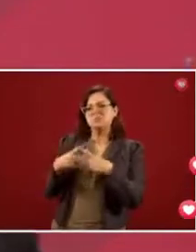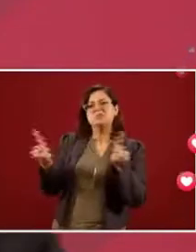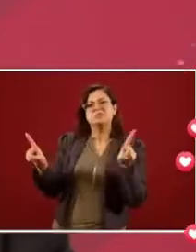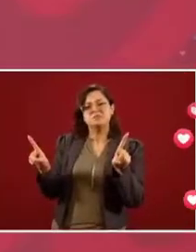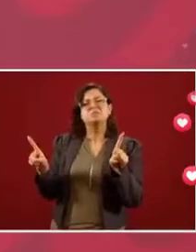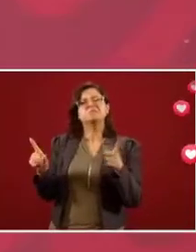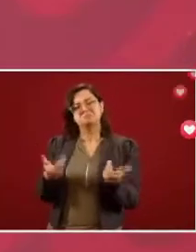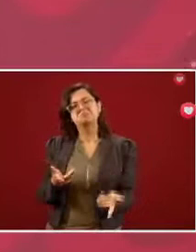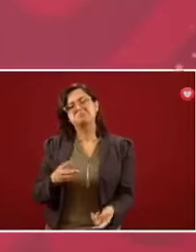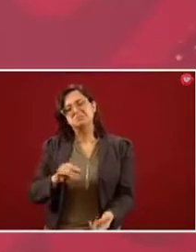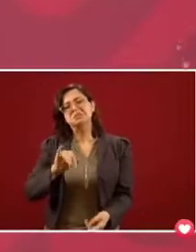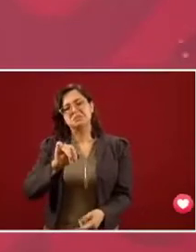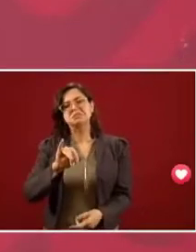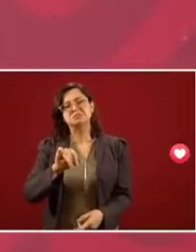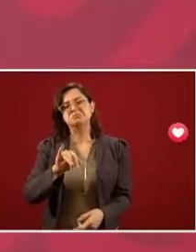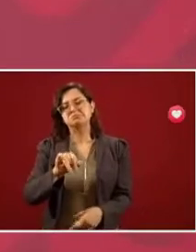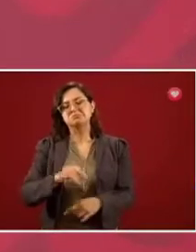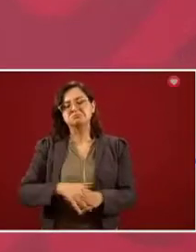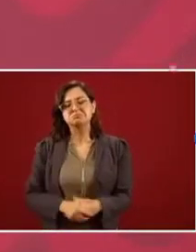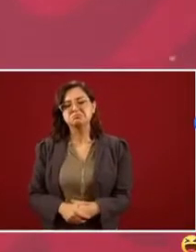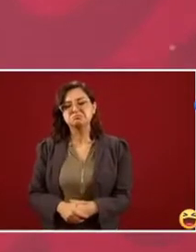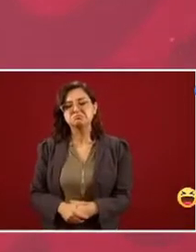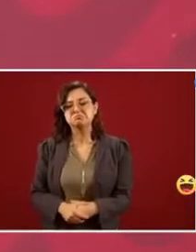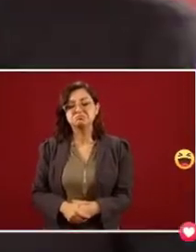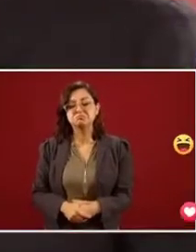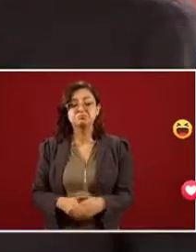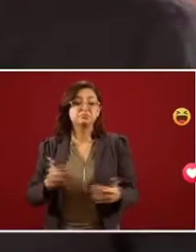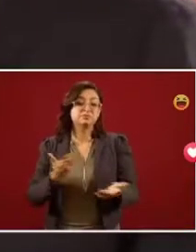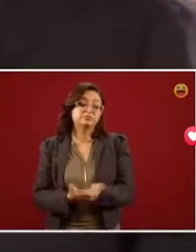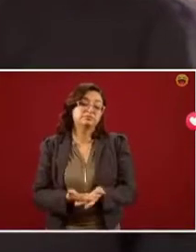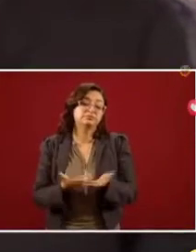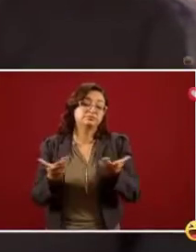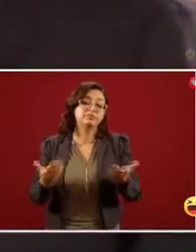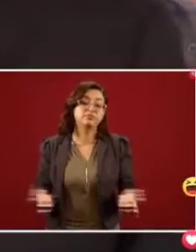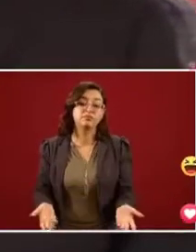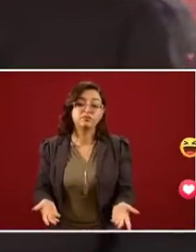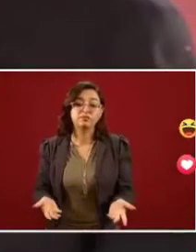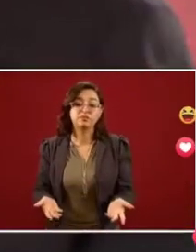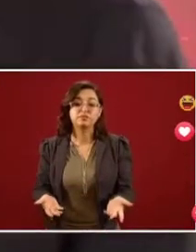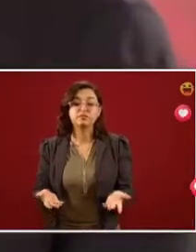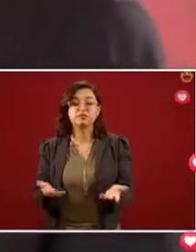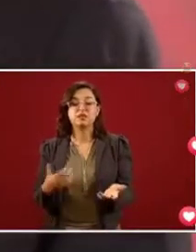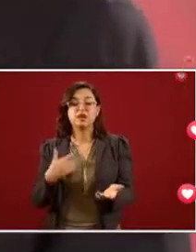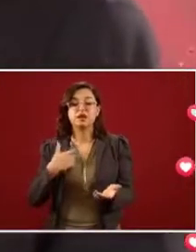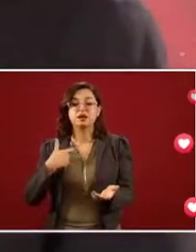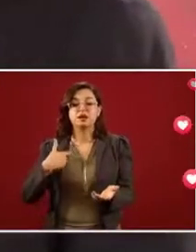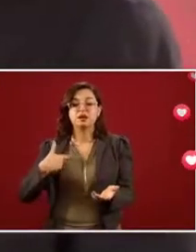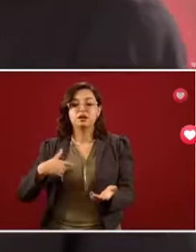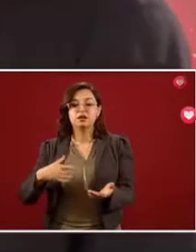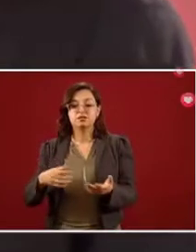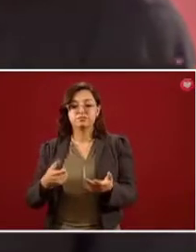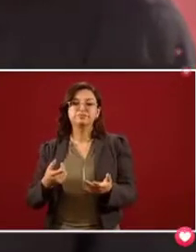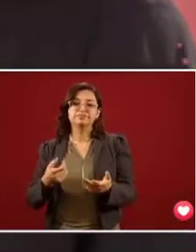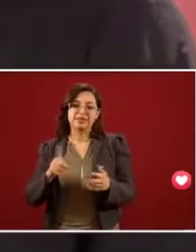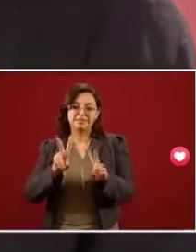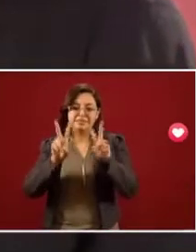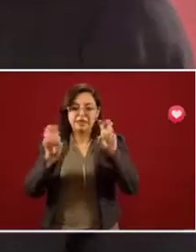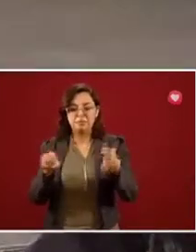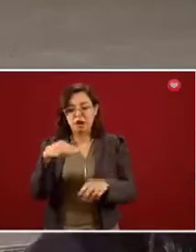ahora qué se pelean en el caso por ejemplo de moreira